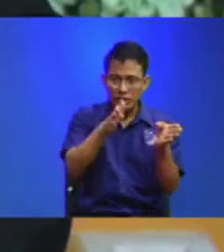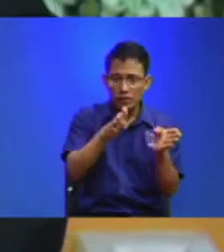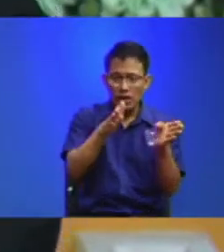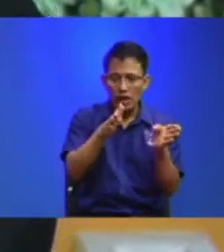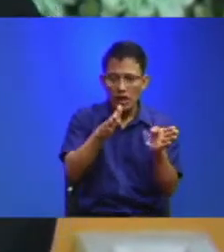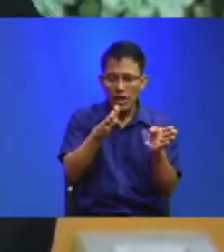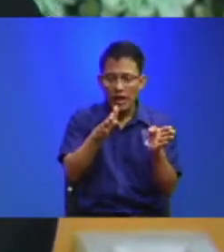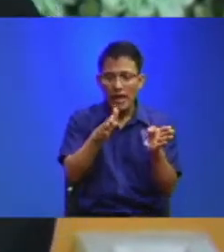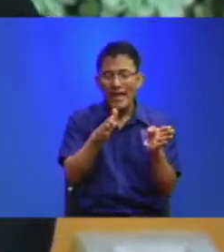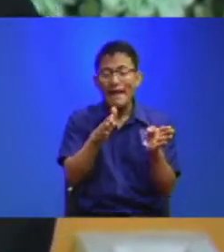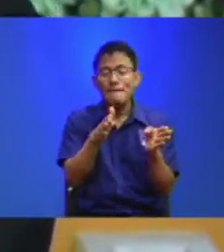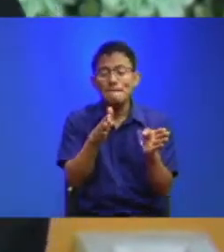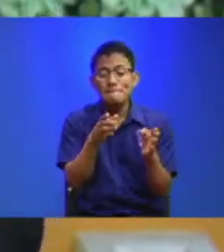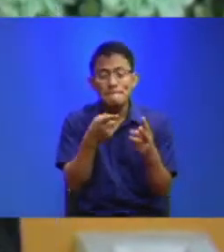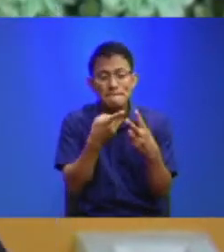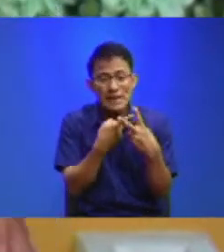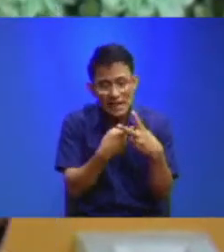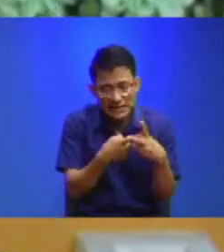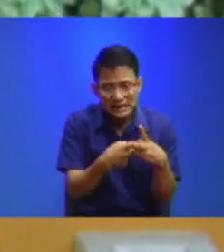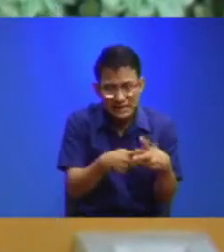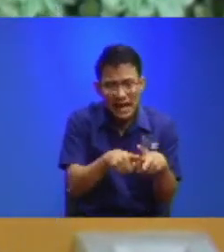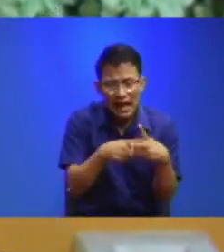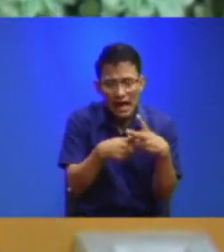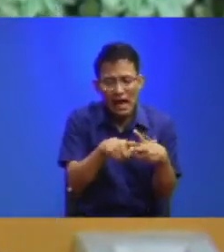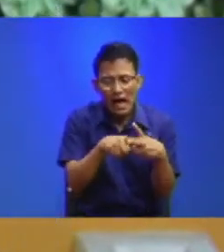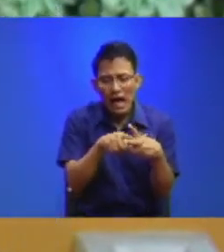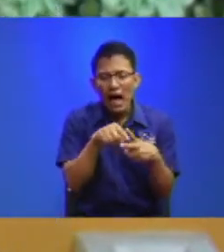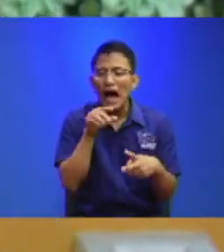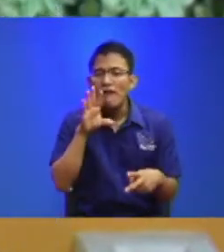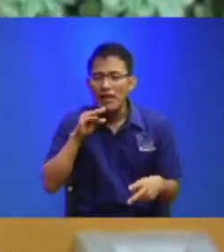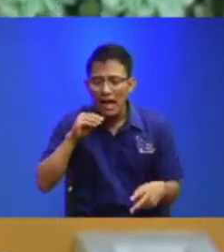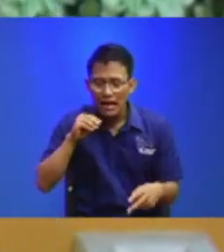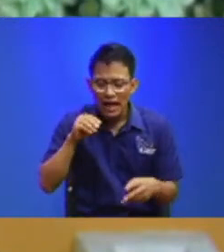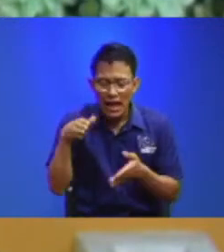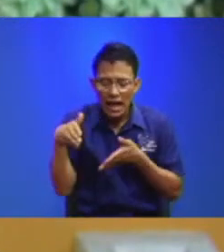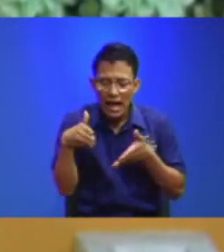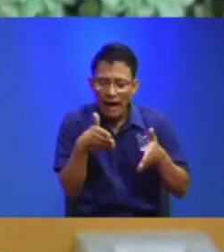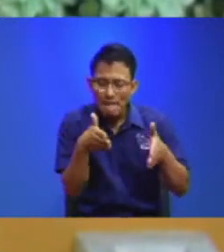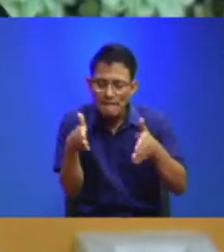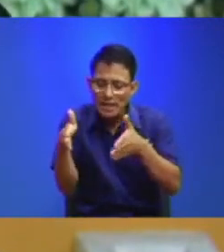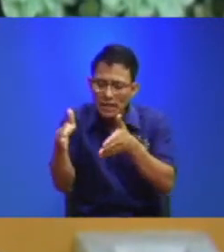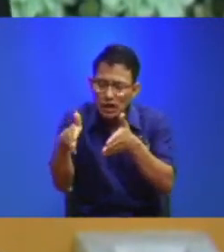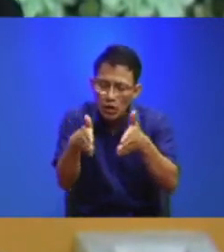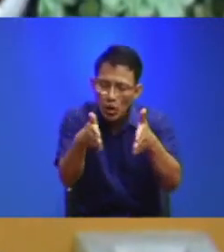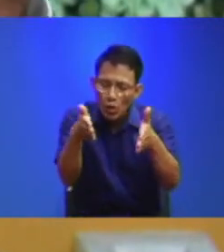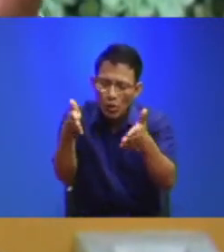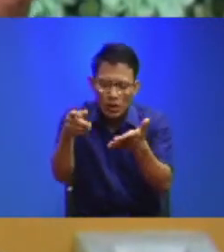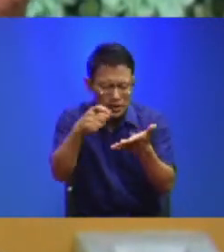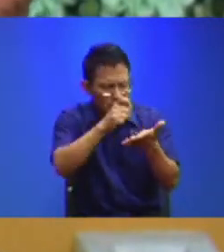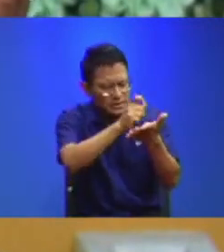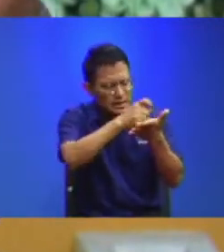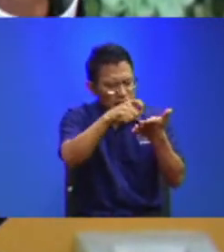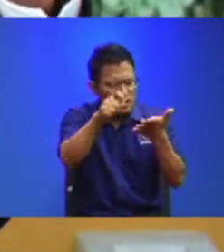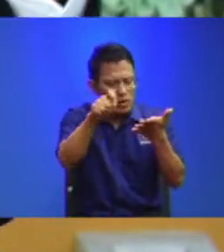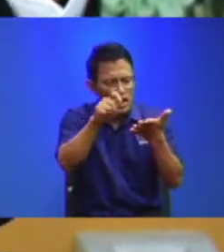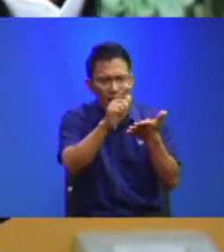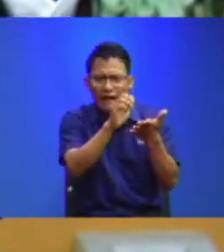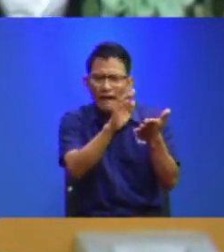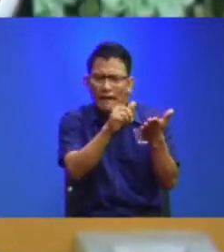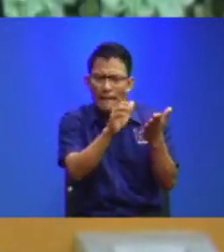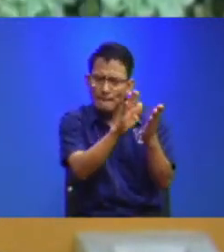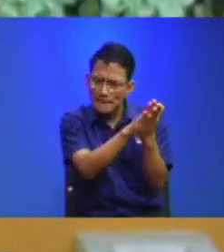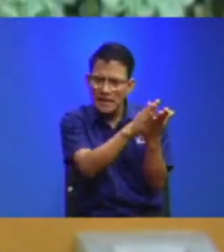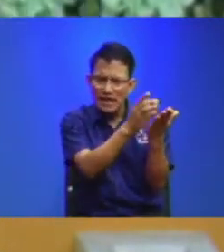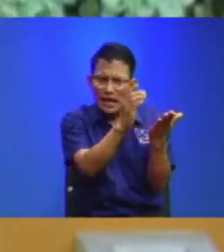camino también, porque en él confluye lo que estaba escrito en la profecía de Isaías, capítulo